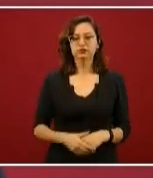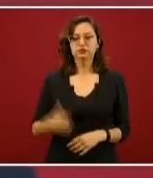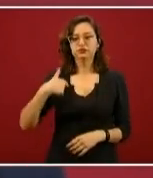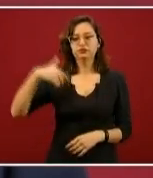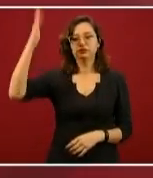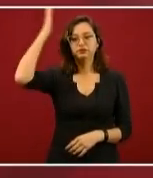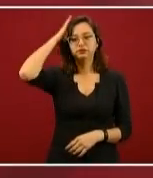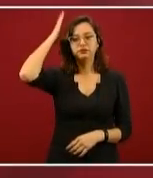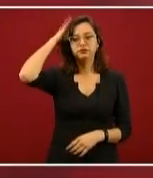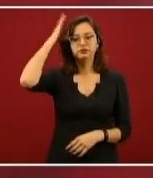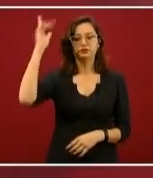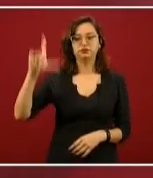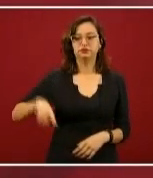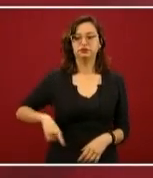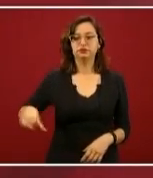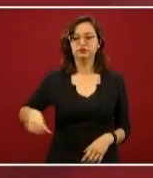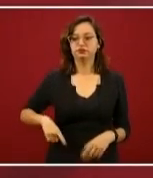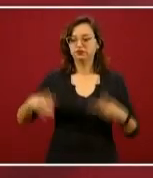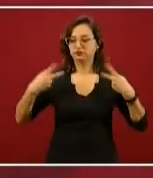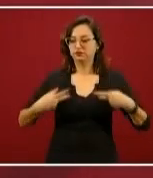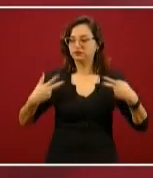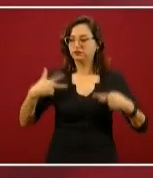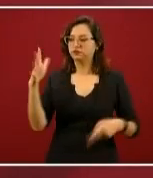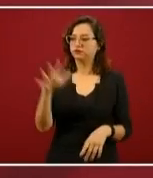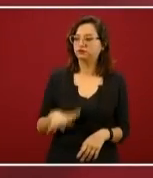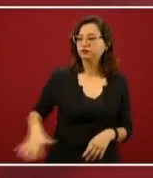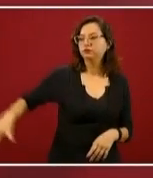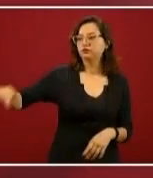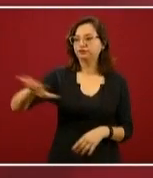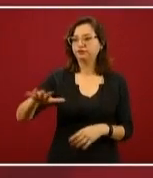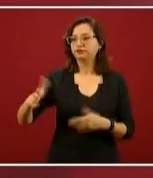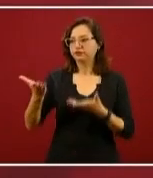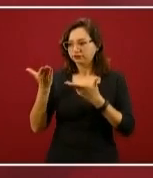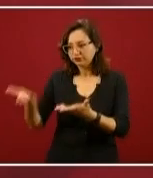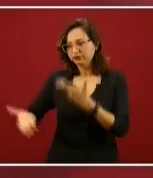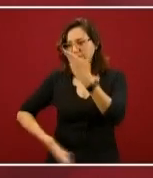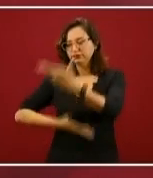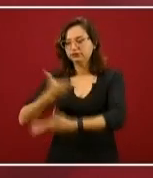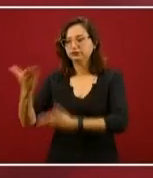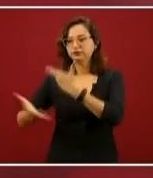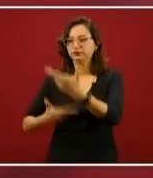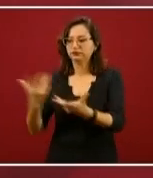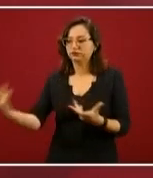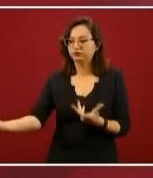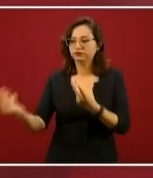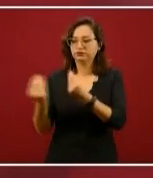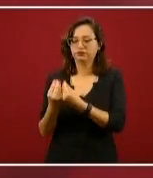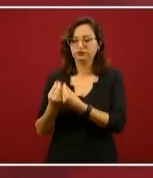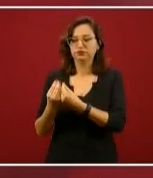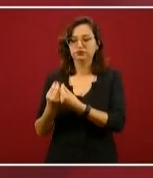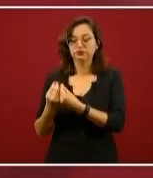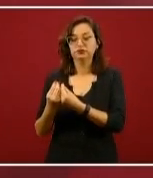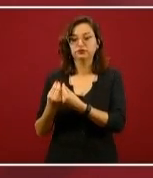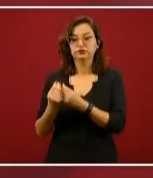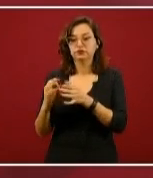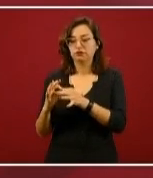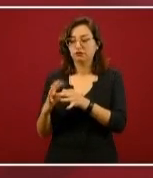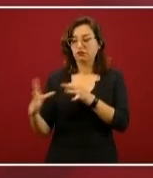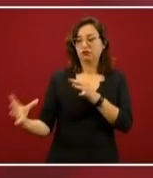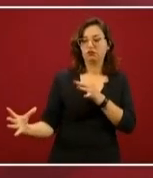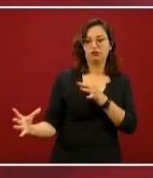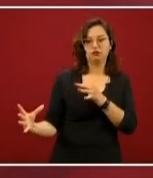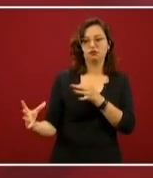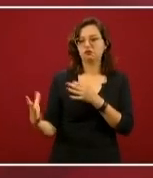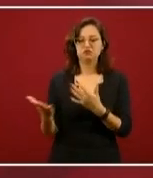Encabezo un gobierno del pueblo, para el pueblo y con el pueblo. No hay divorcio. Por